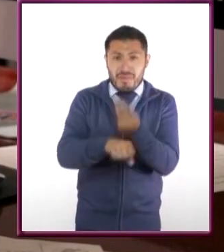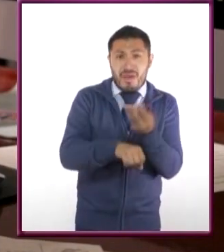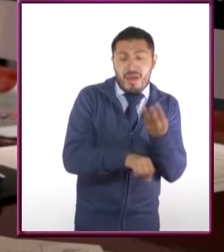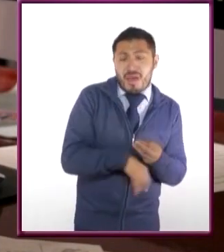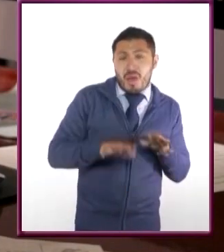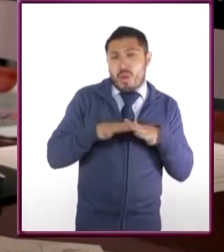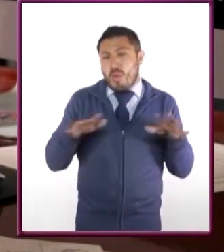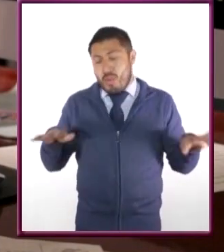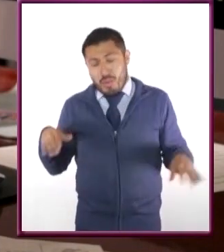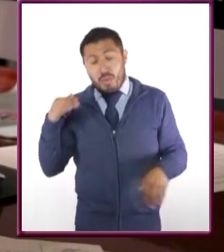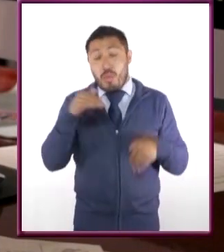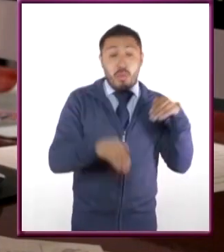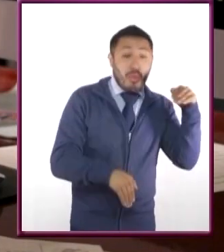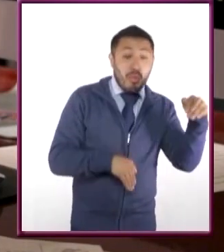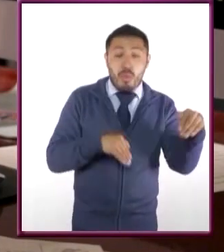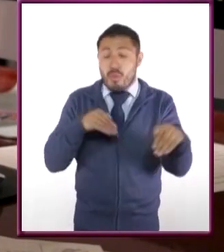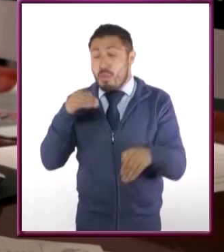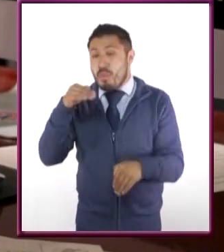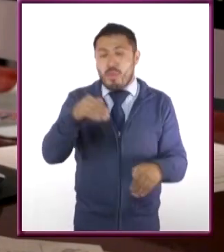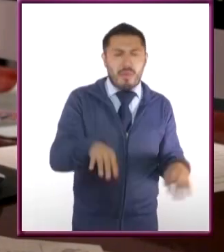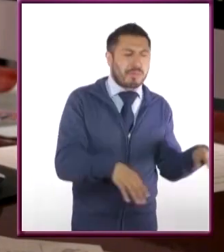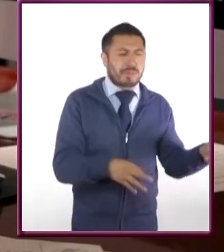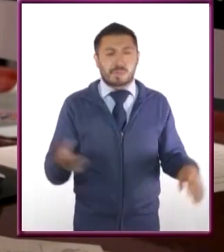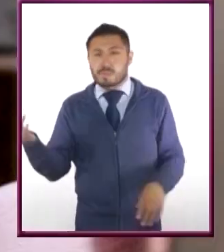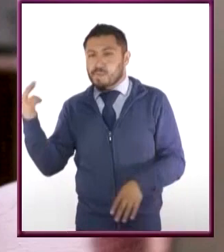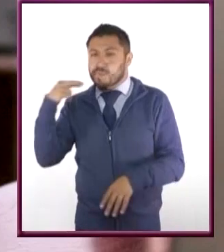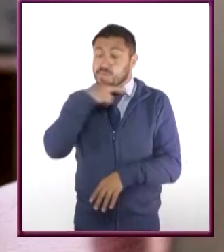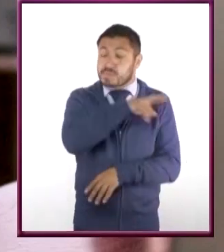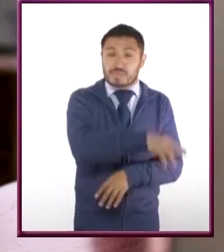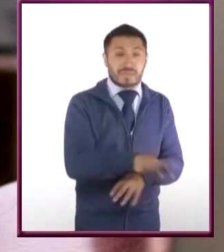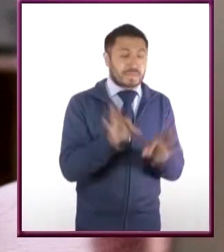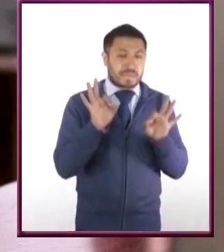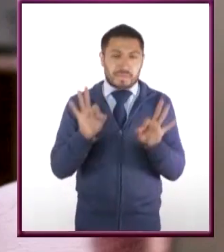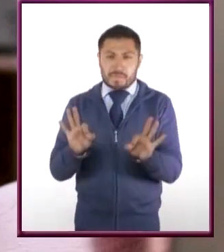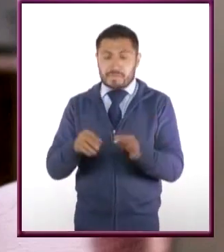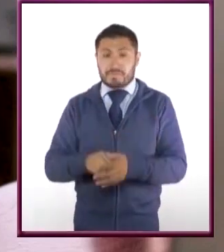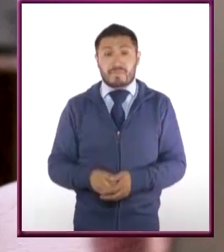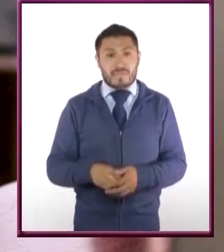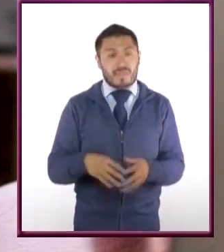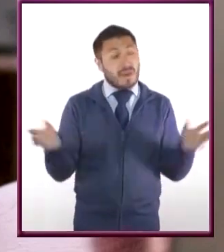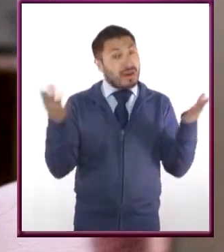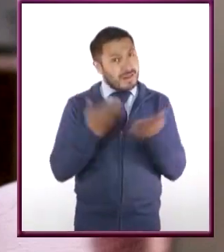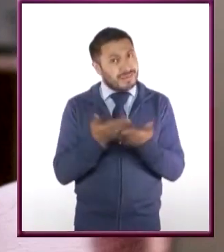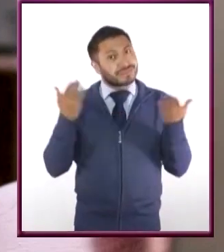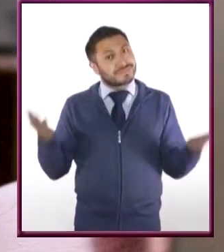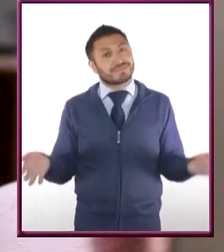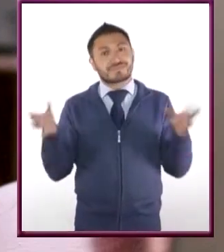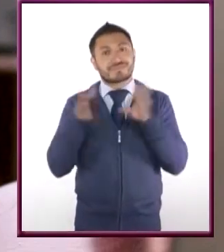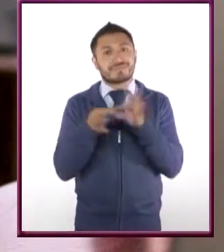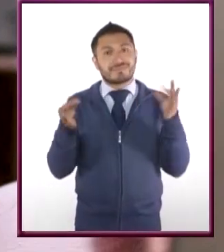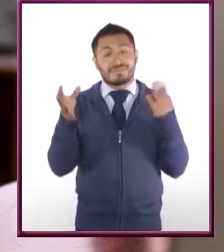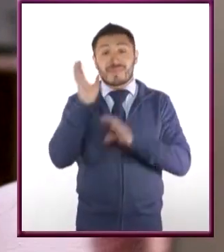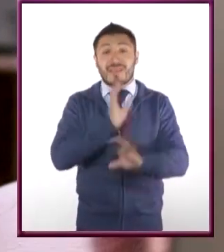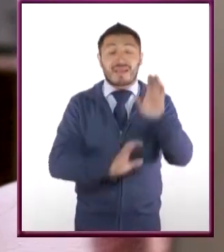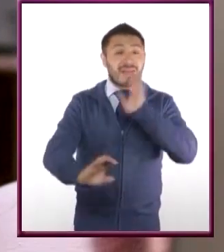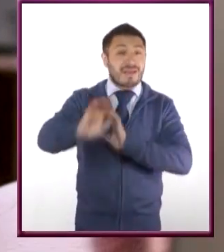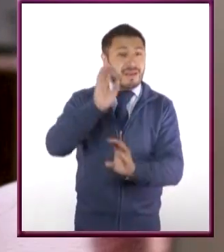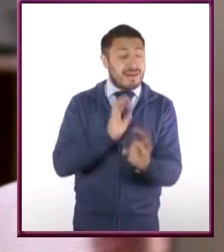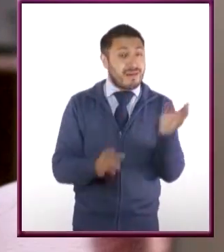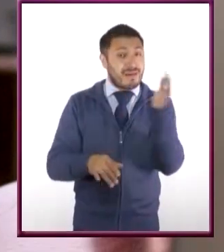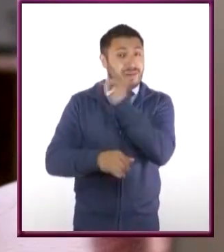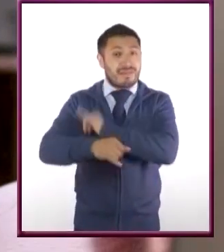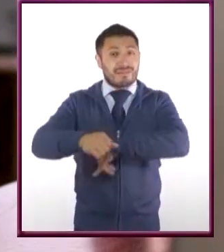y nadan de una manera muy eficiente. ¿Y podrías hablarnos ahora un poco sobre el canto de las ballenas?